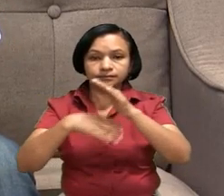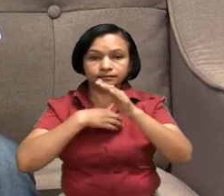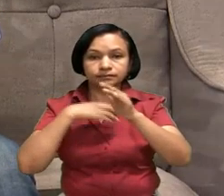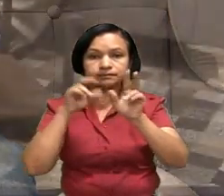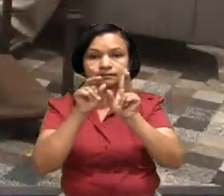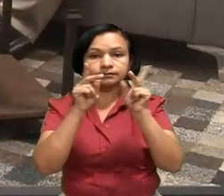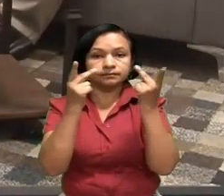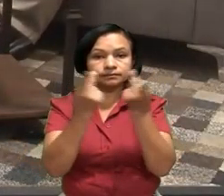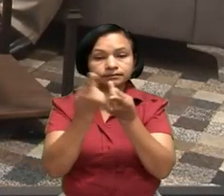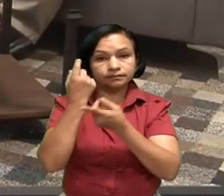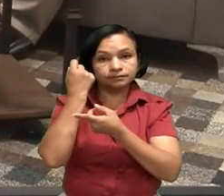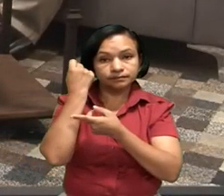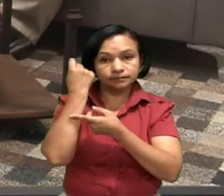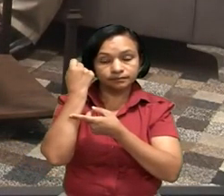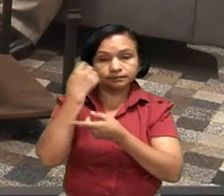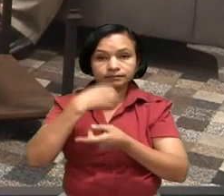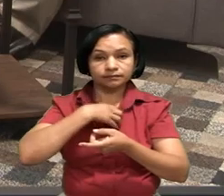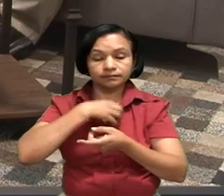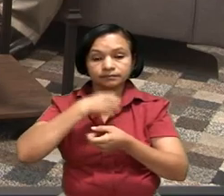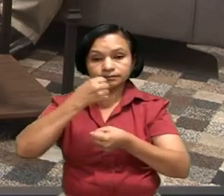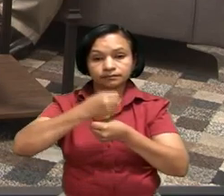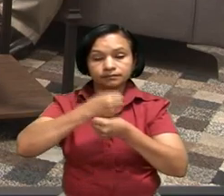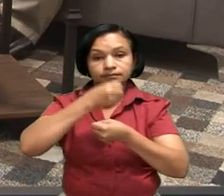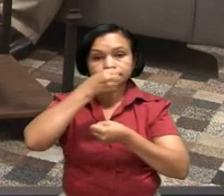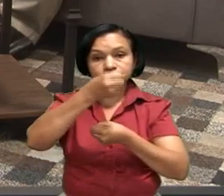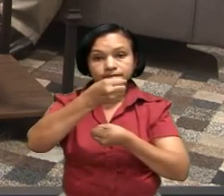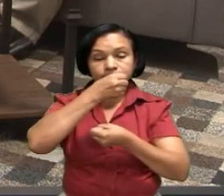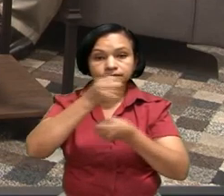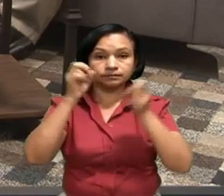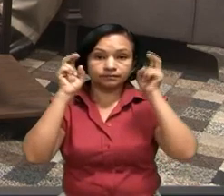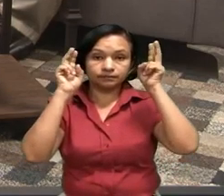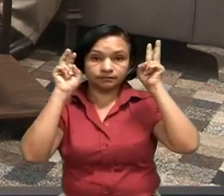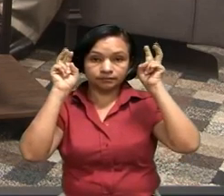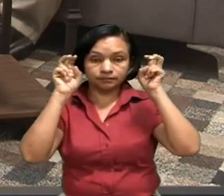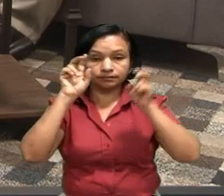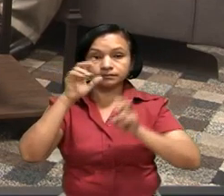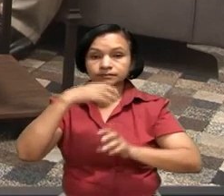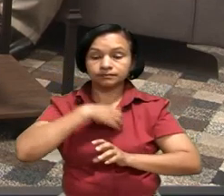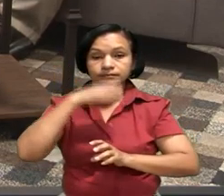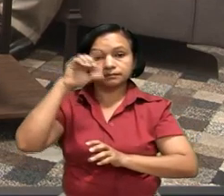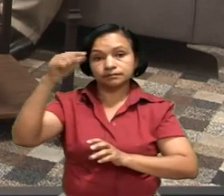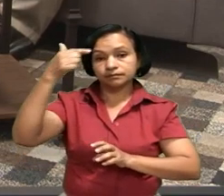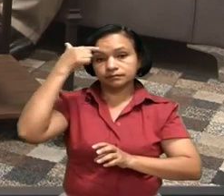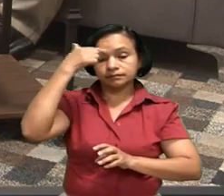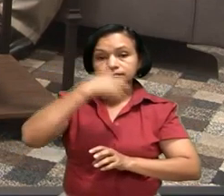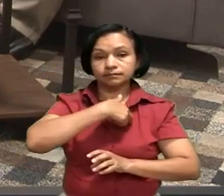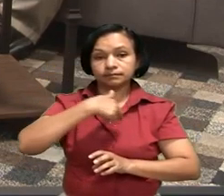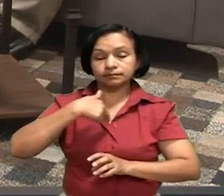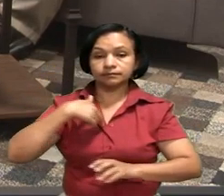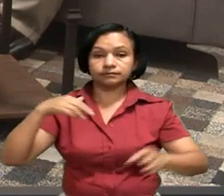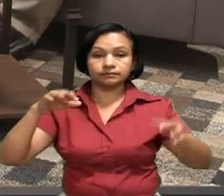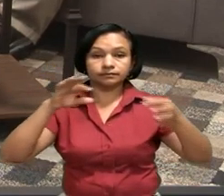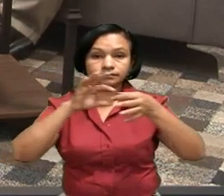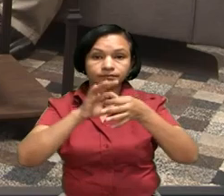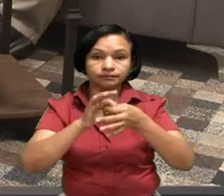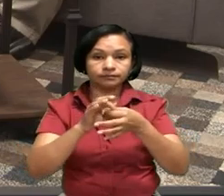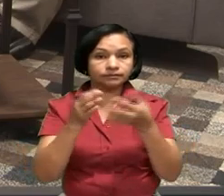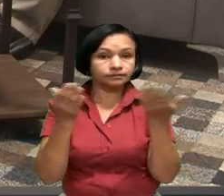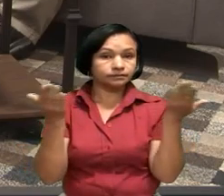entender el ejercicio periodístico dentro del contexto de un gobierno que trata de construir dignificar y también